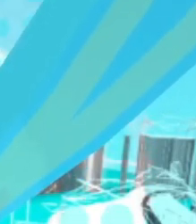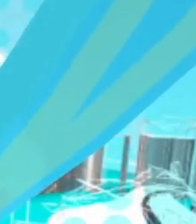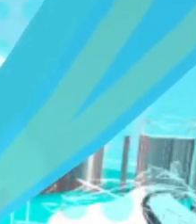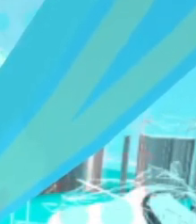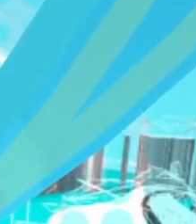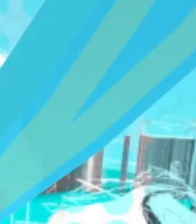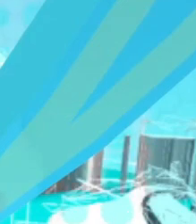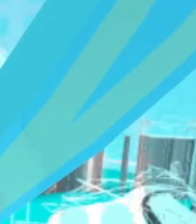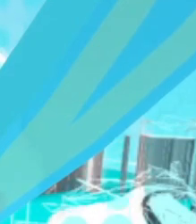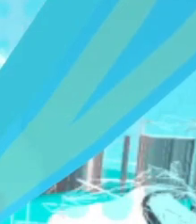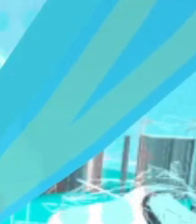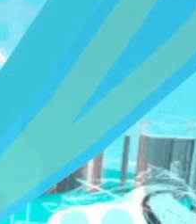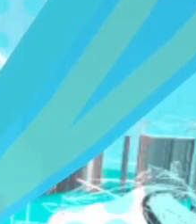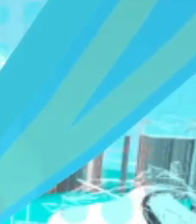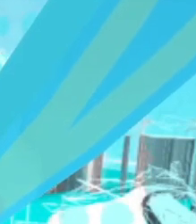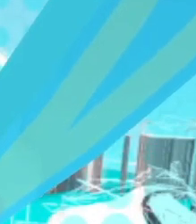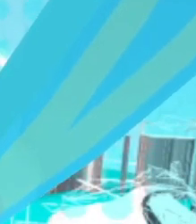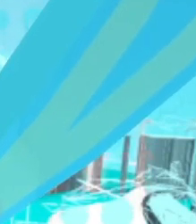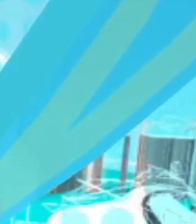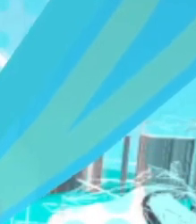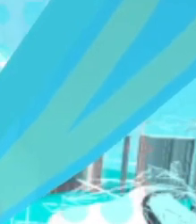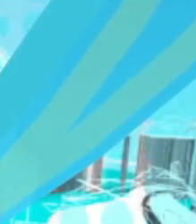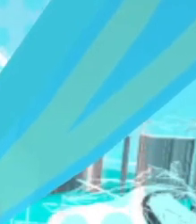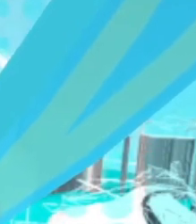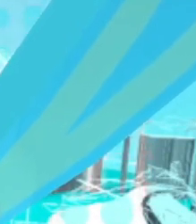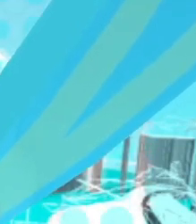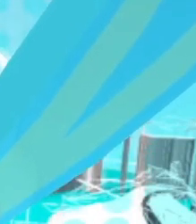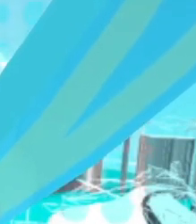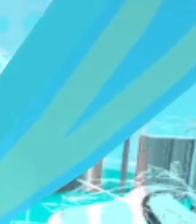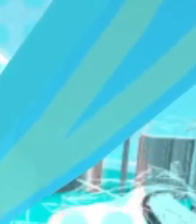619 colones con 61 centavos.